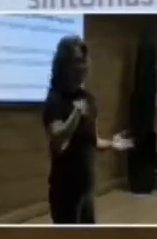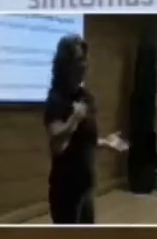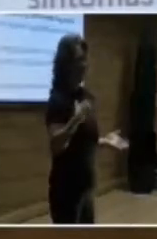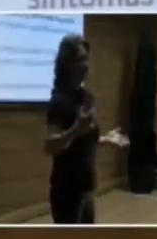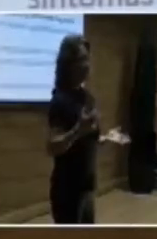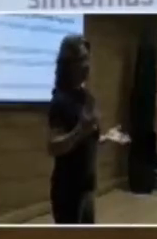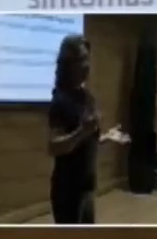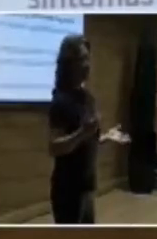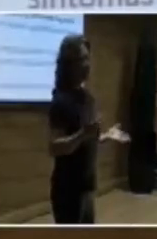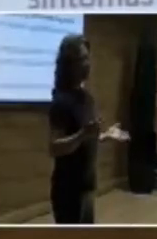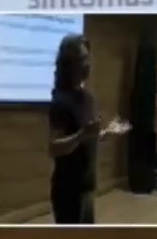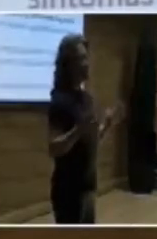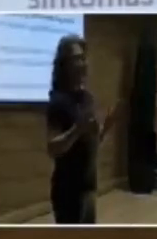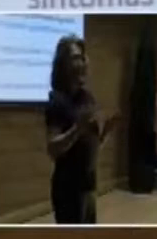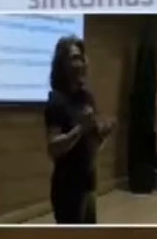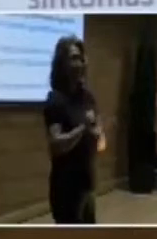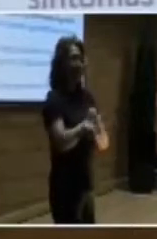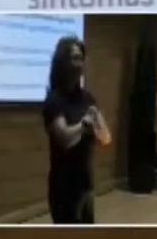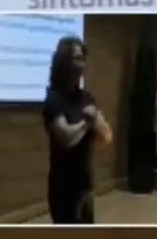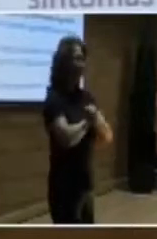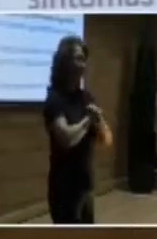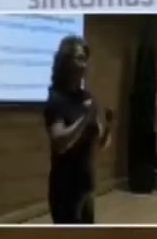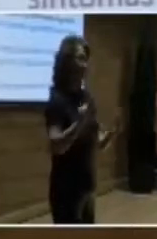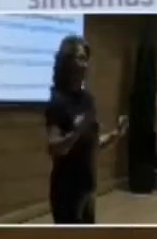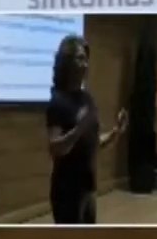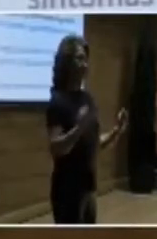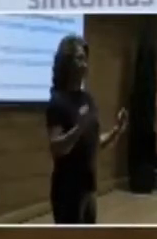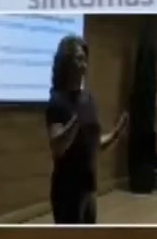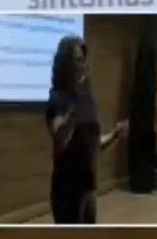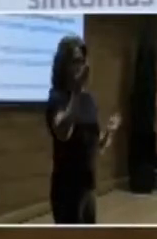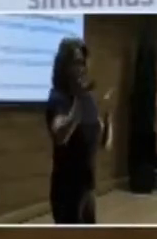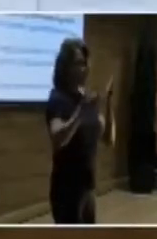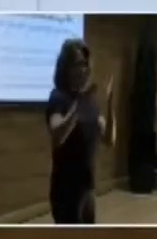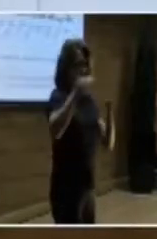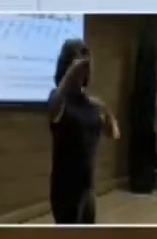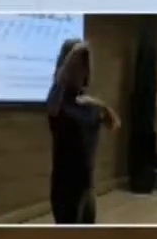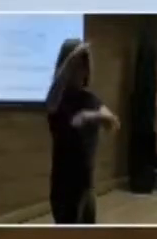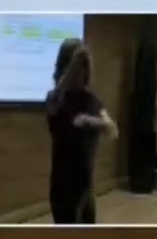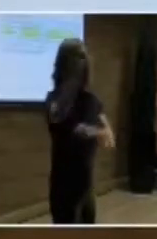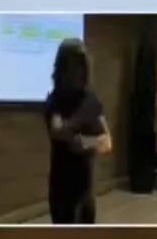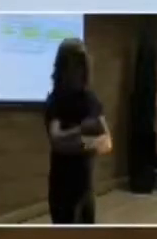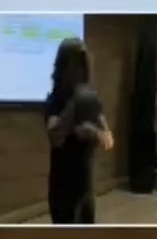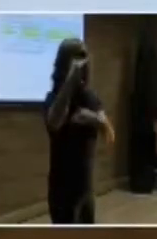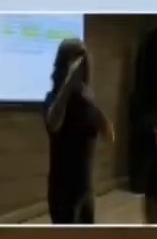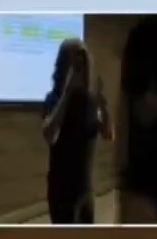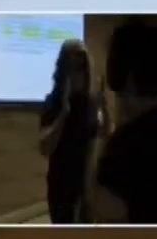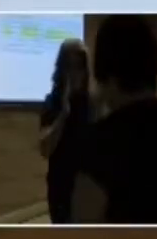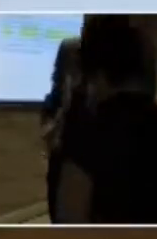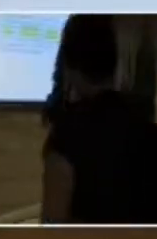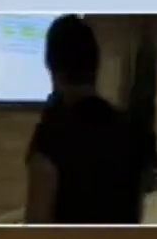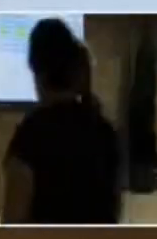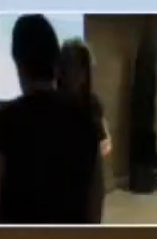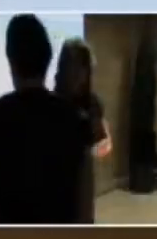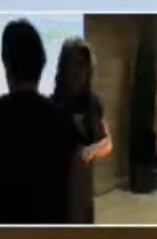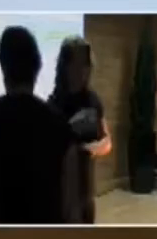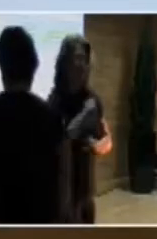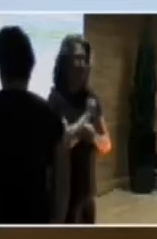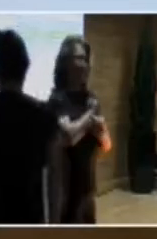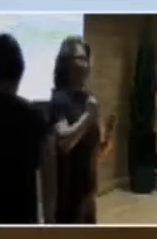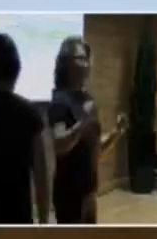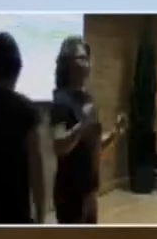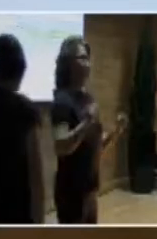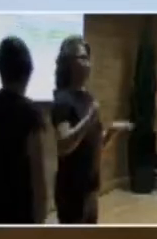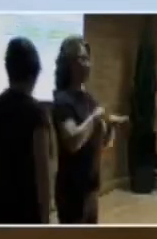y mucho menos es imposible hacer una buena valoración del estado cognitivo. Pero además del tiempo de